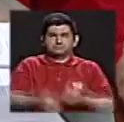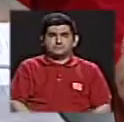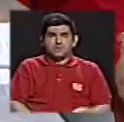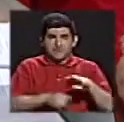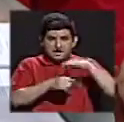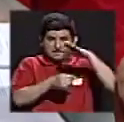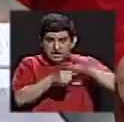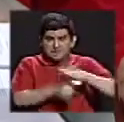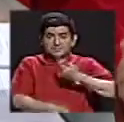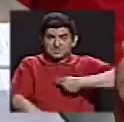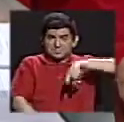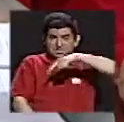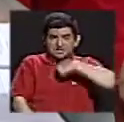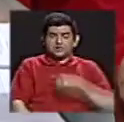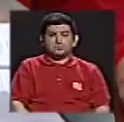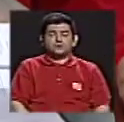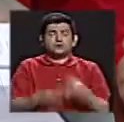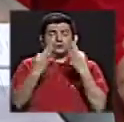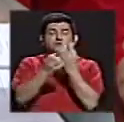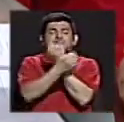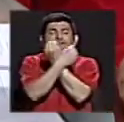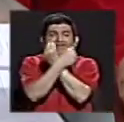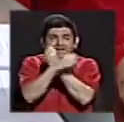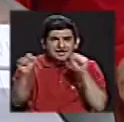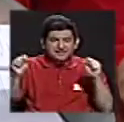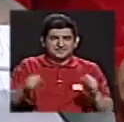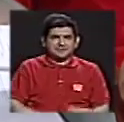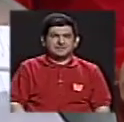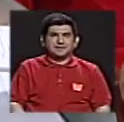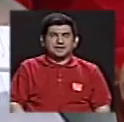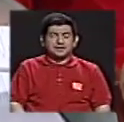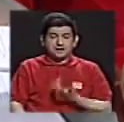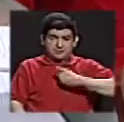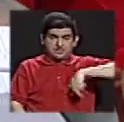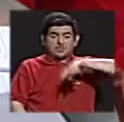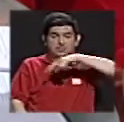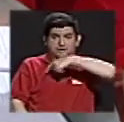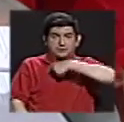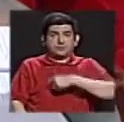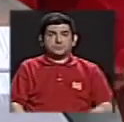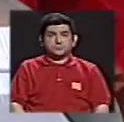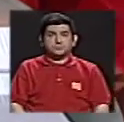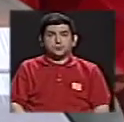las semillas, nosotros hemos venido rescatando y estamos haciendo, por cierto,